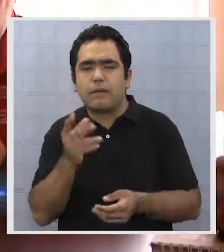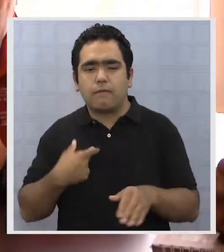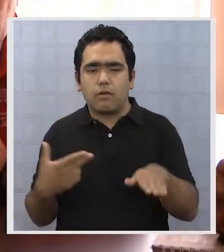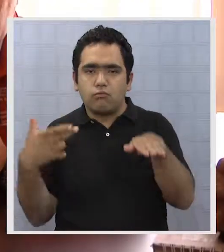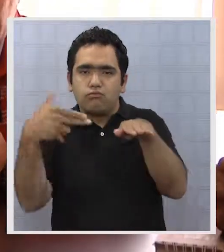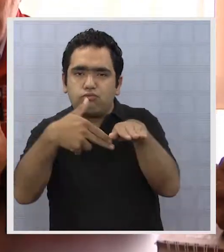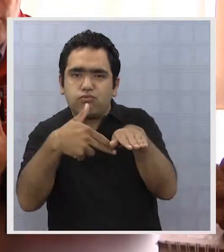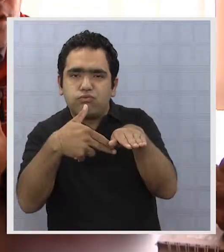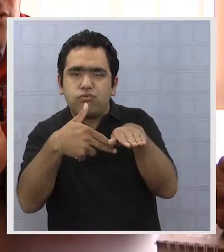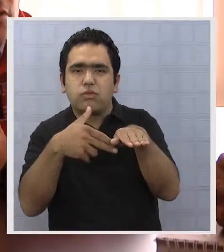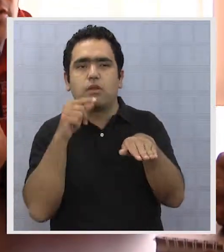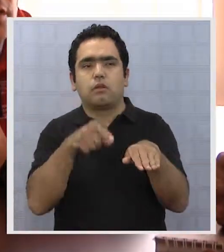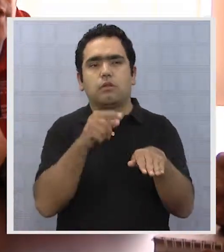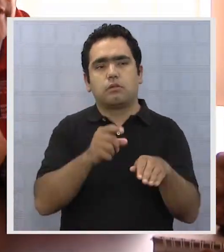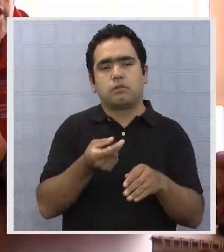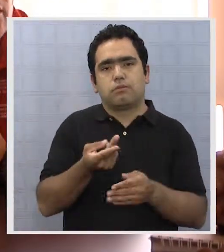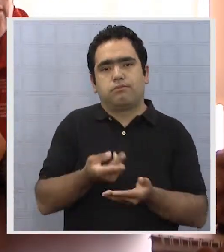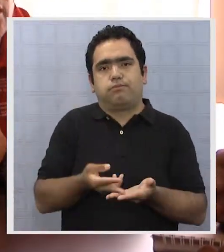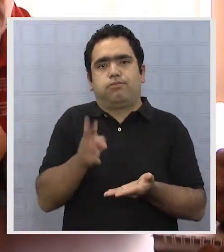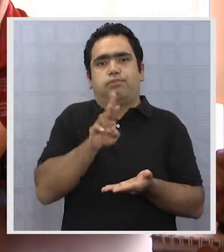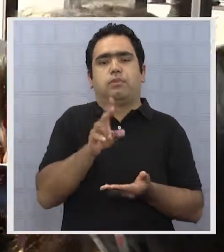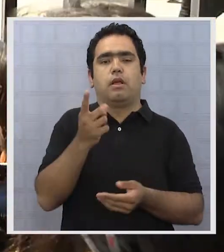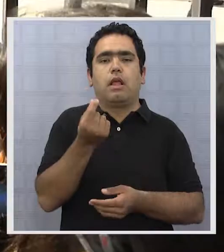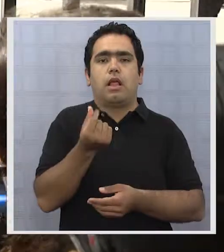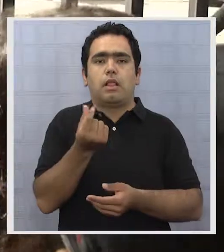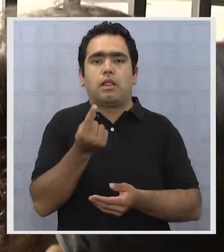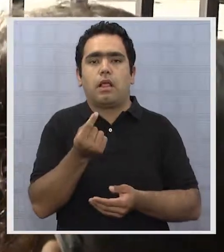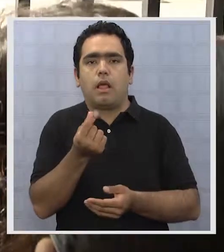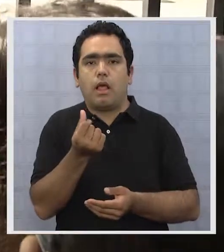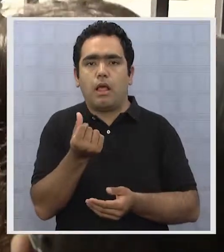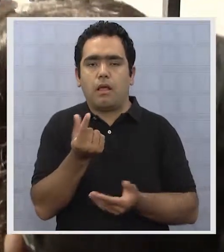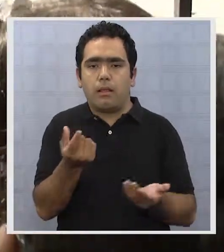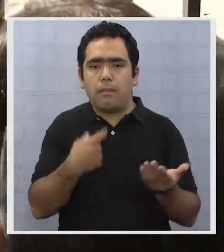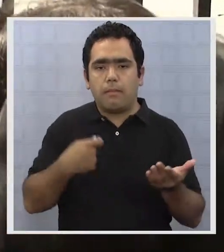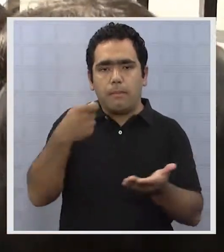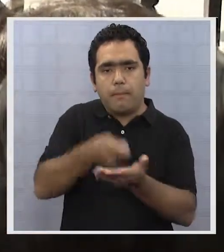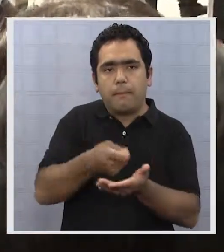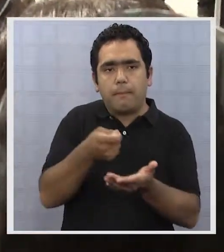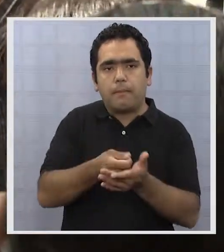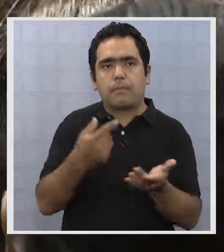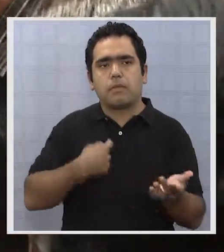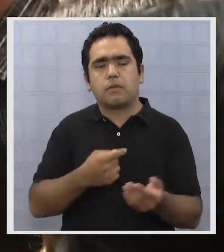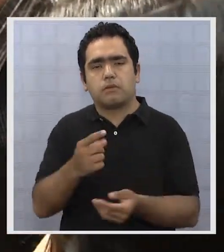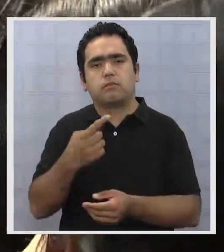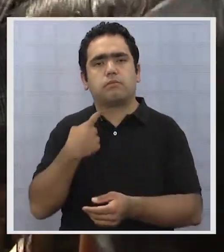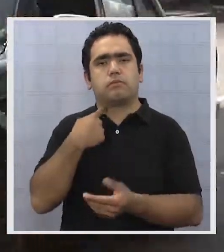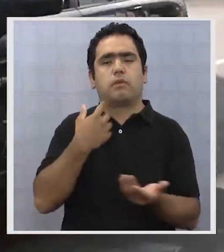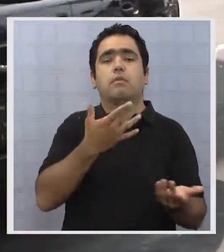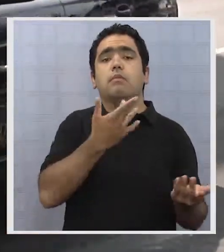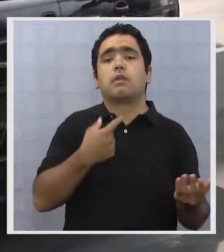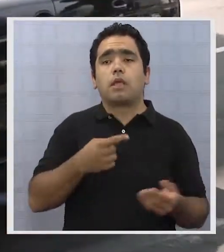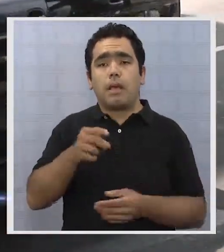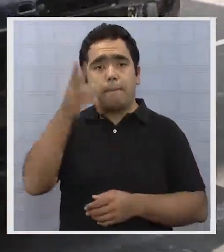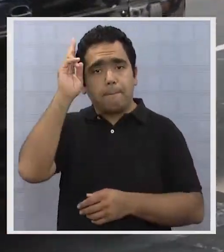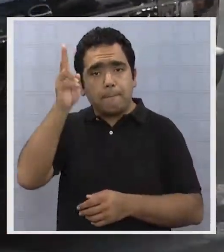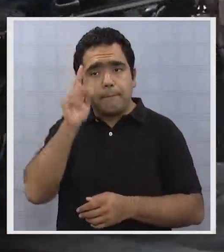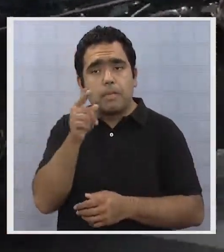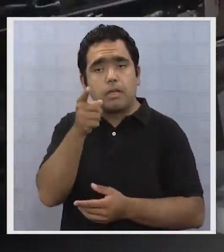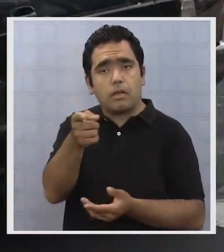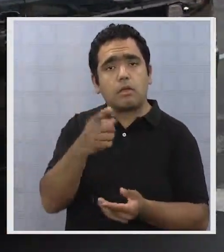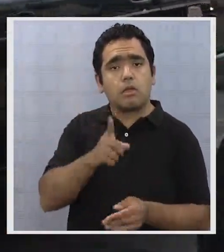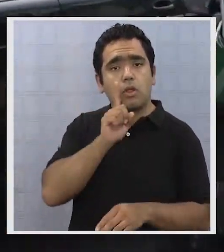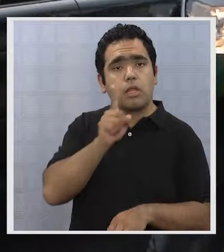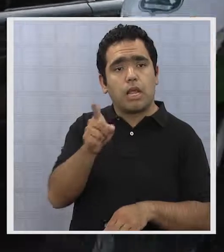específico a los combustibles, lo que los ha obligado a subir el precio del pasaje a partir de septiembre. Dicen verse en desmedro ante los